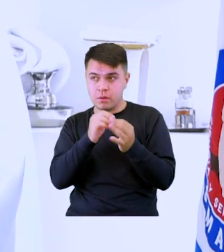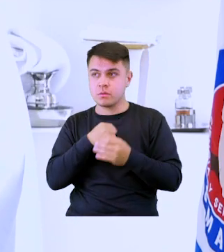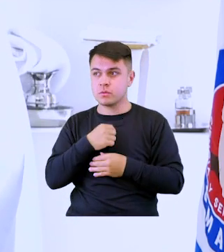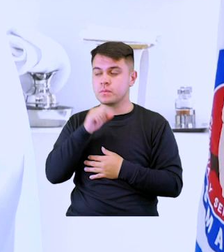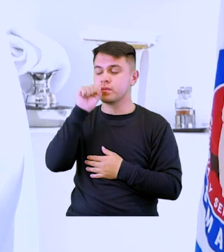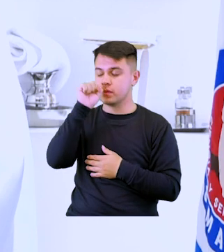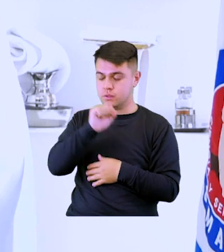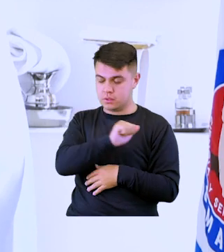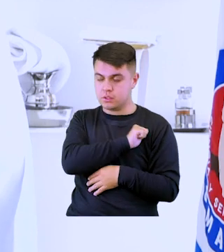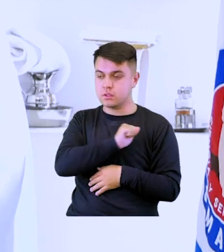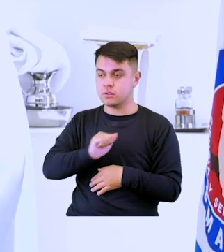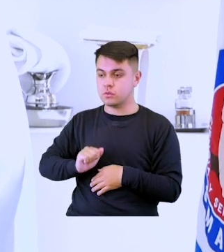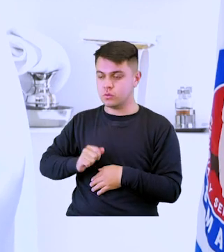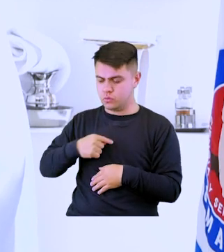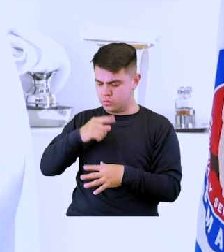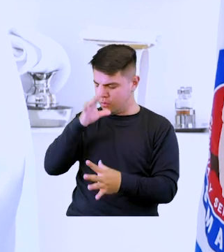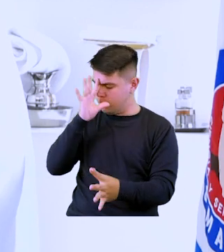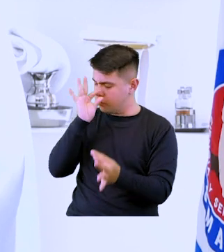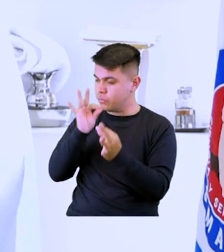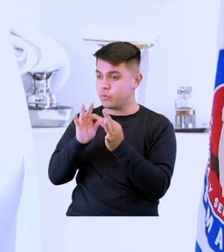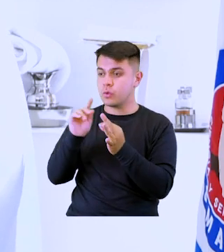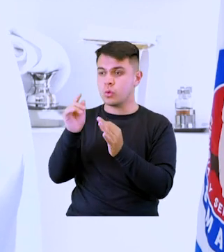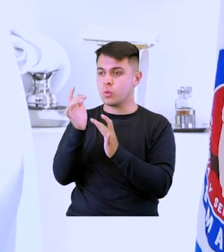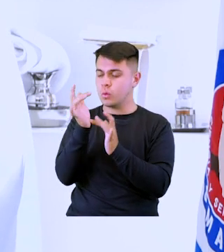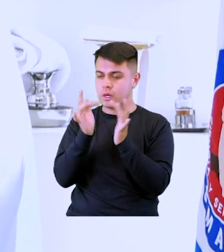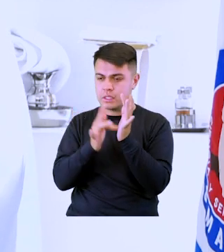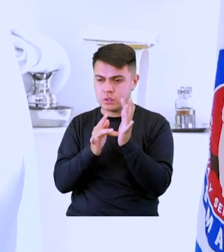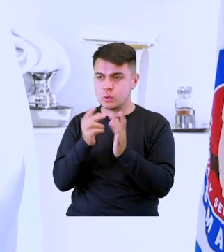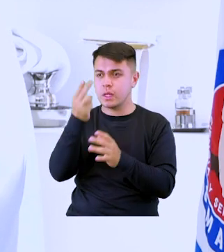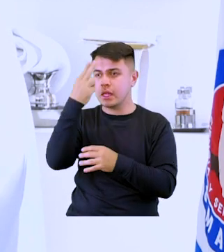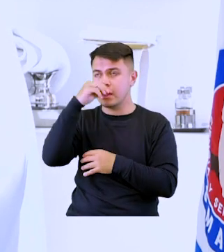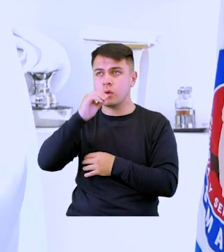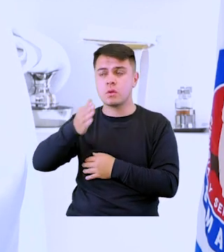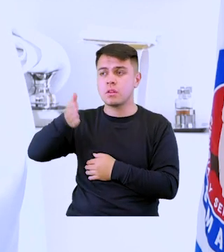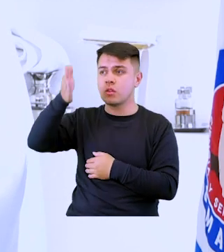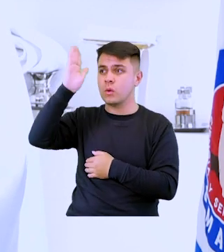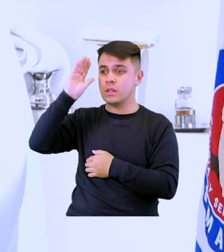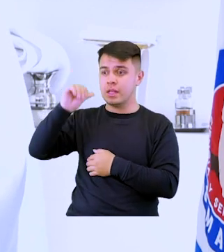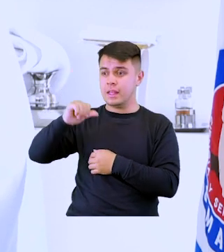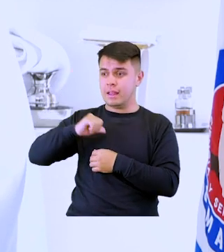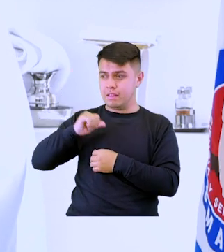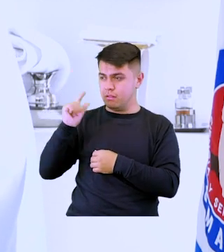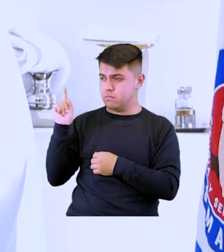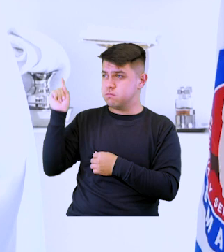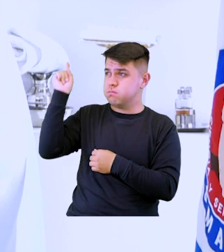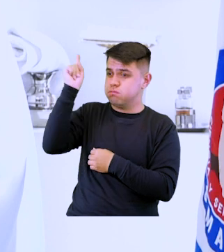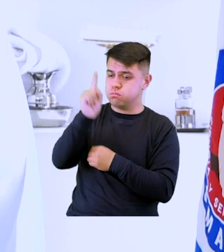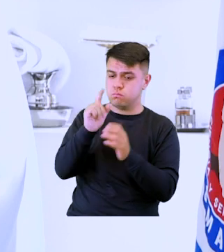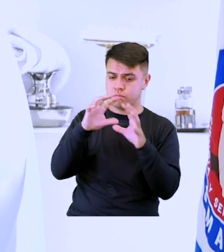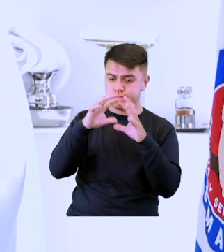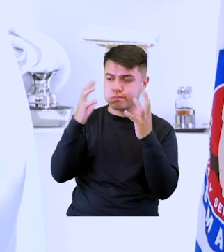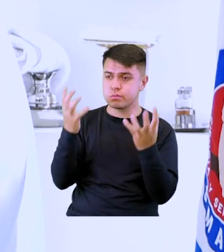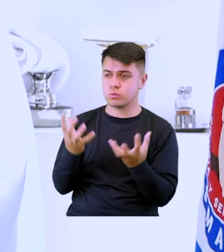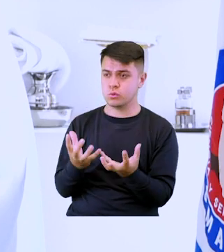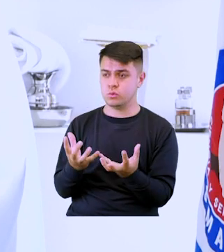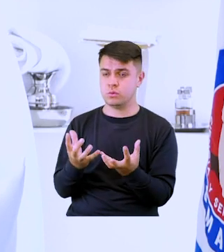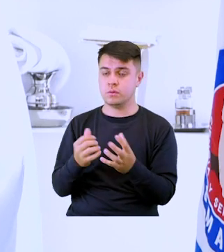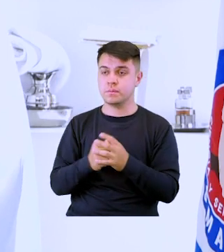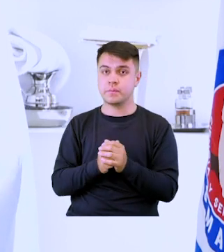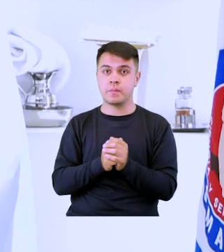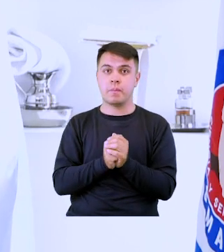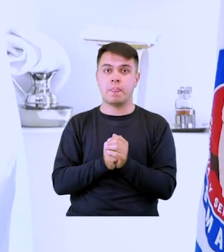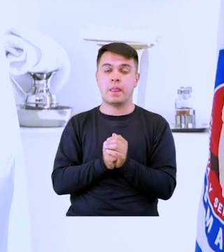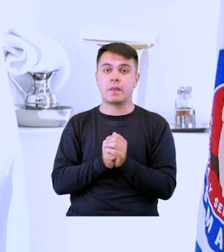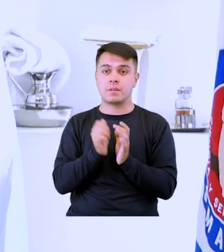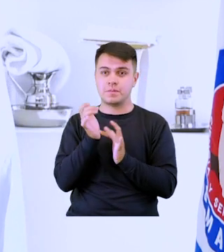contestó: Sí, Señor, yo creo que tú eres el Cristo, el Hijo de Dios, el que tenía que venir al mundo. Jesús